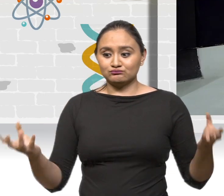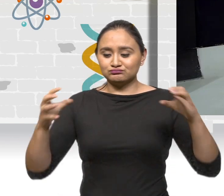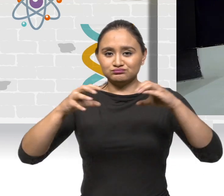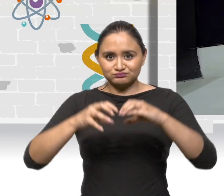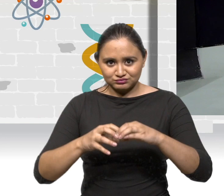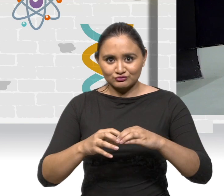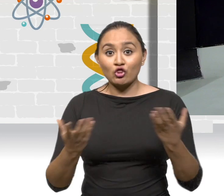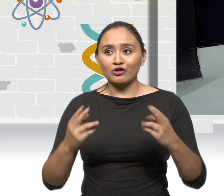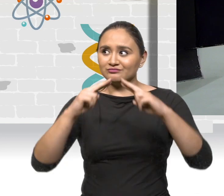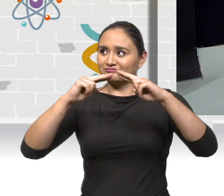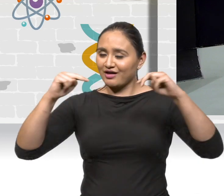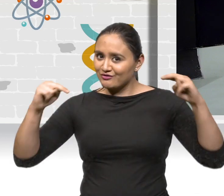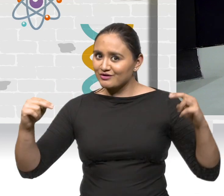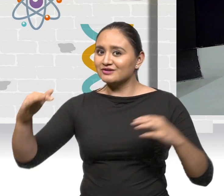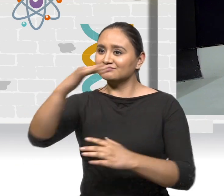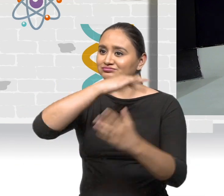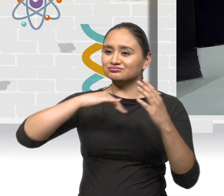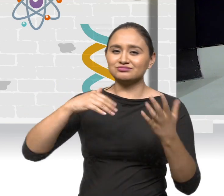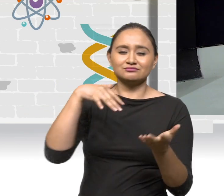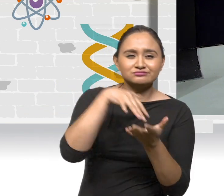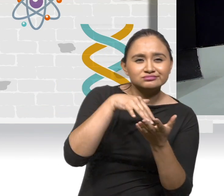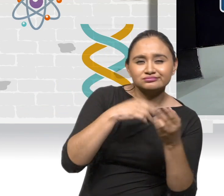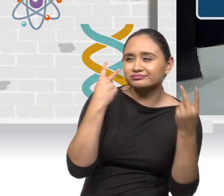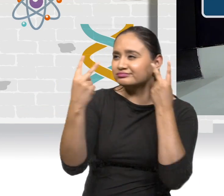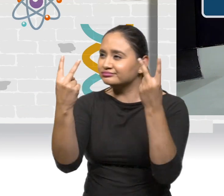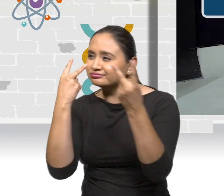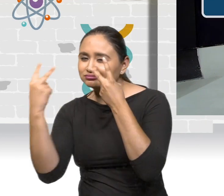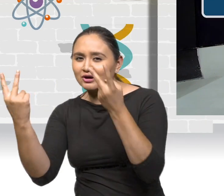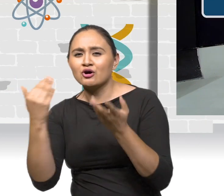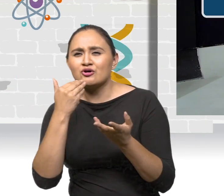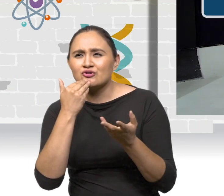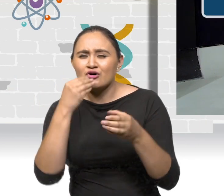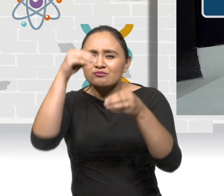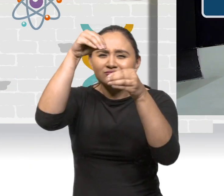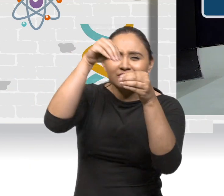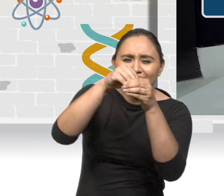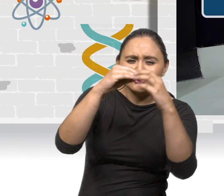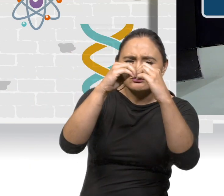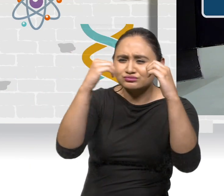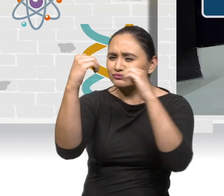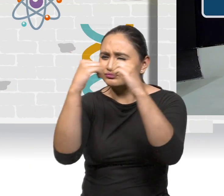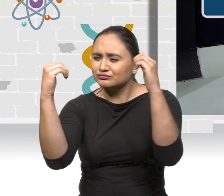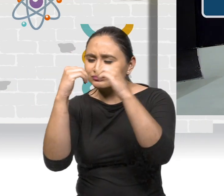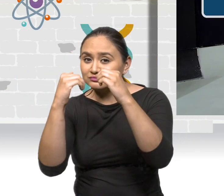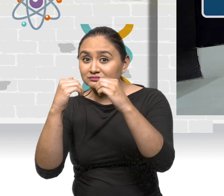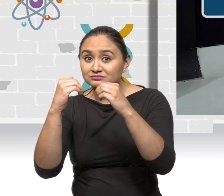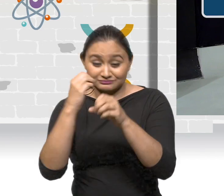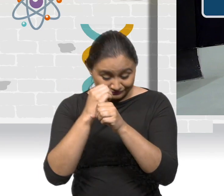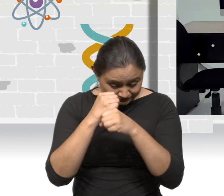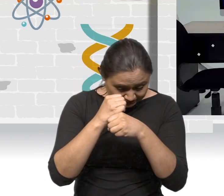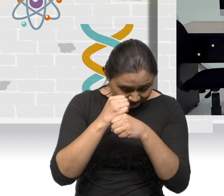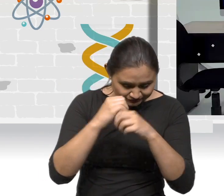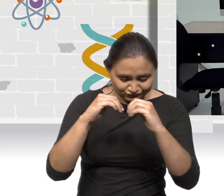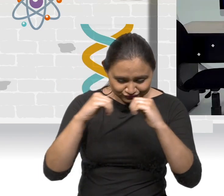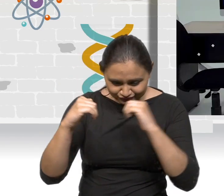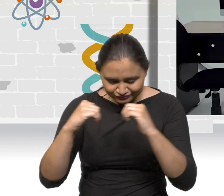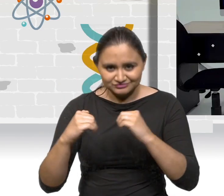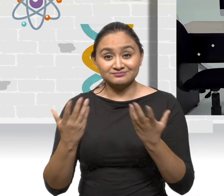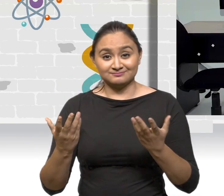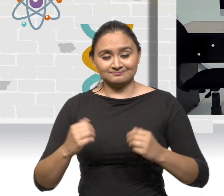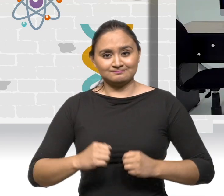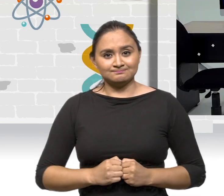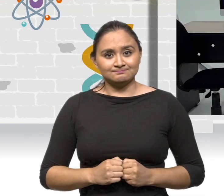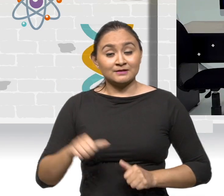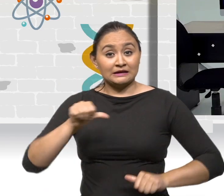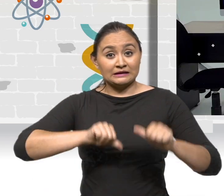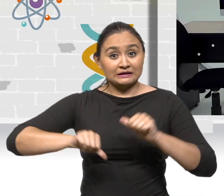compuestos orgánicos presentes en la naturaleza, considera la composición de los compuestos orgánicos sintetizados en el laboratorio. La